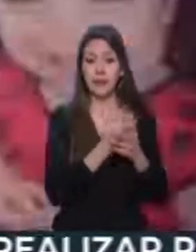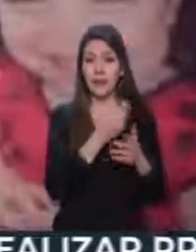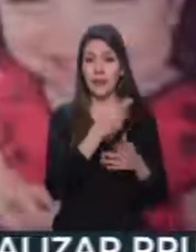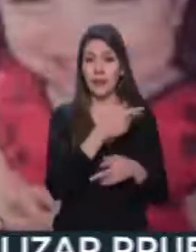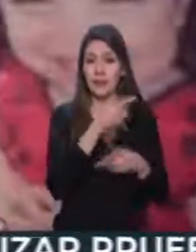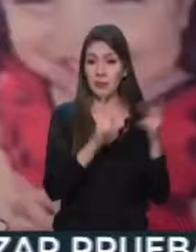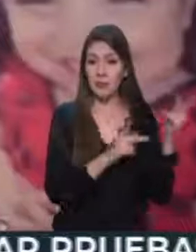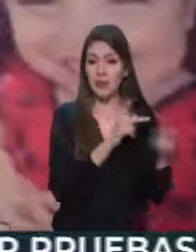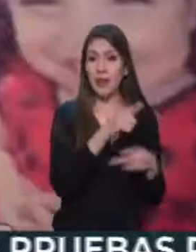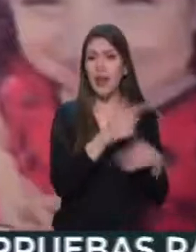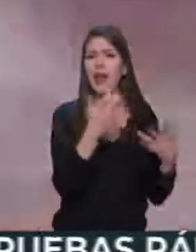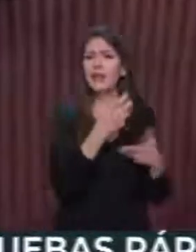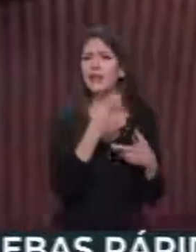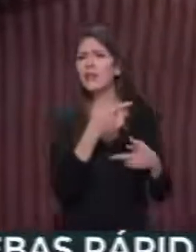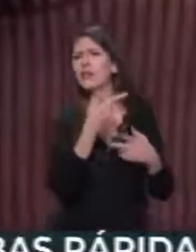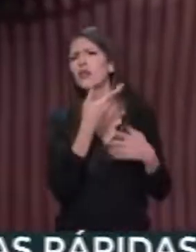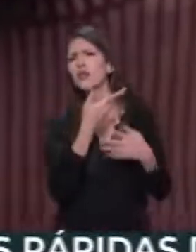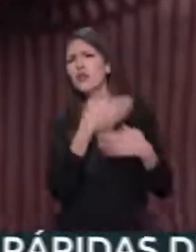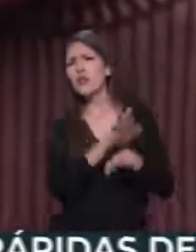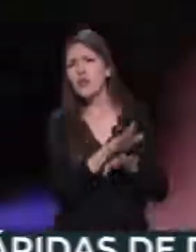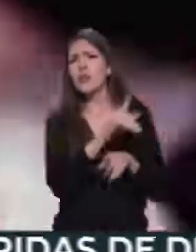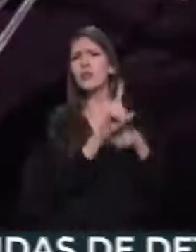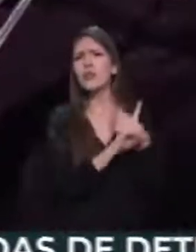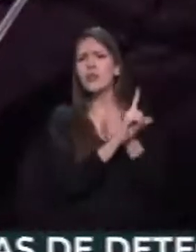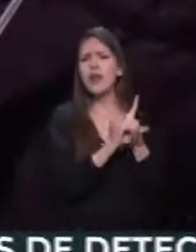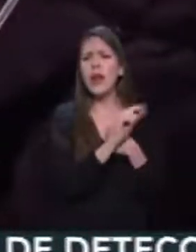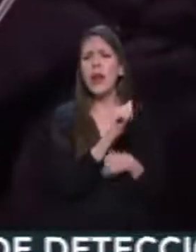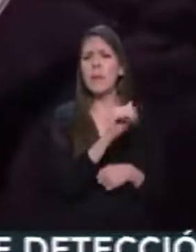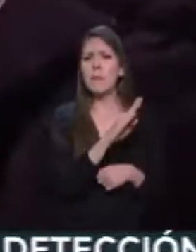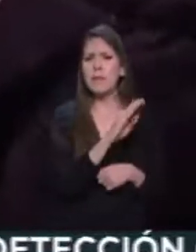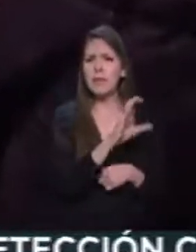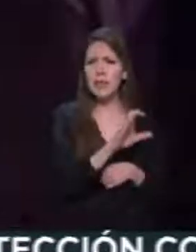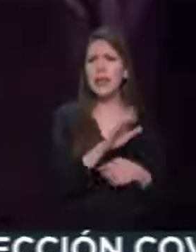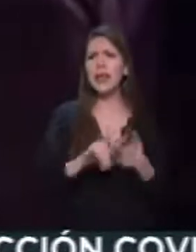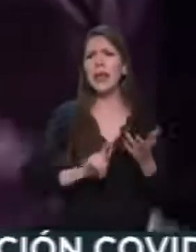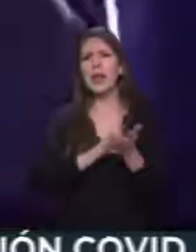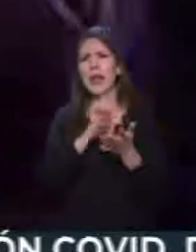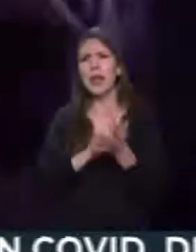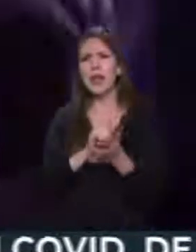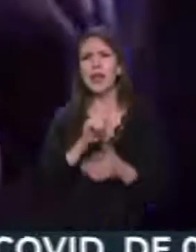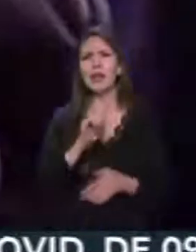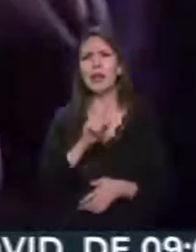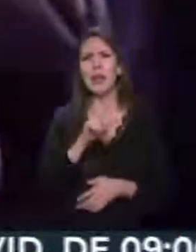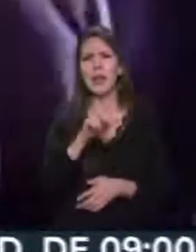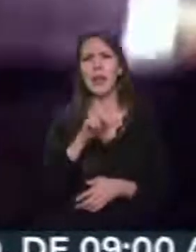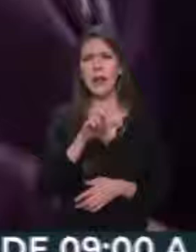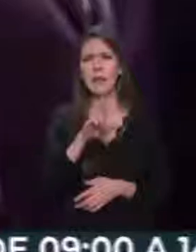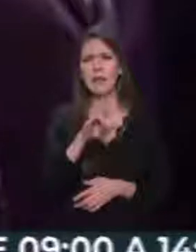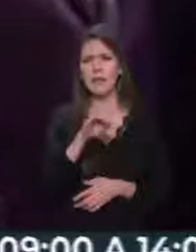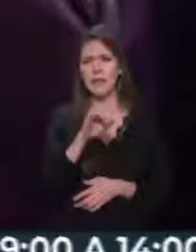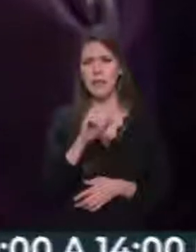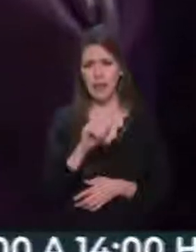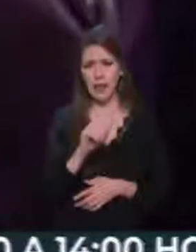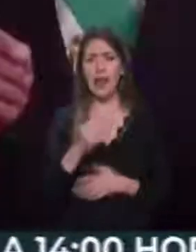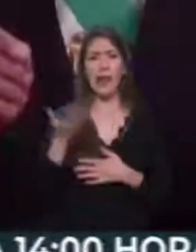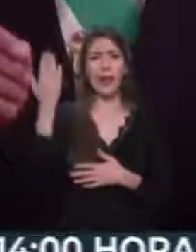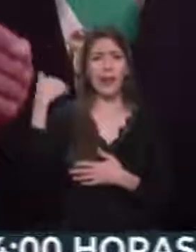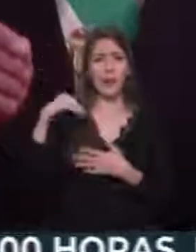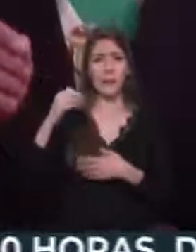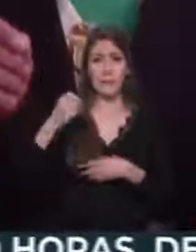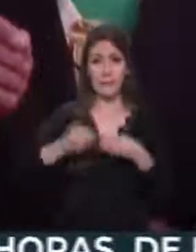de la guardería ABC, Florence Cassés y la llamada Ley Televisa, en el pasado del ministro en retiro, por